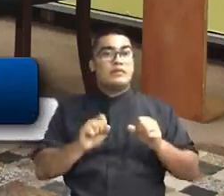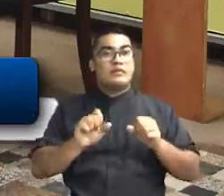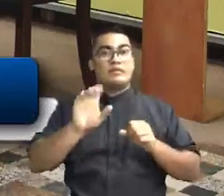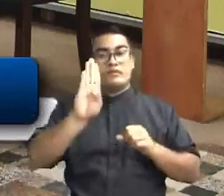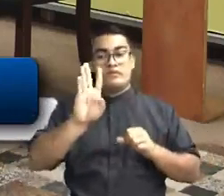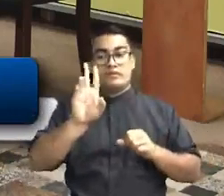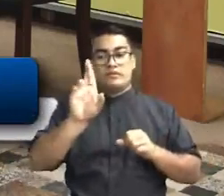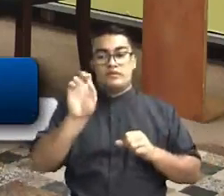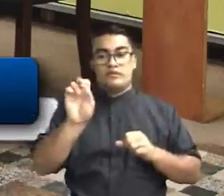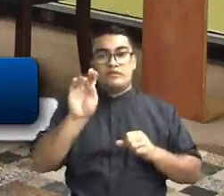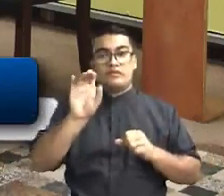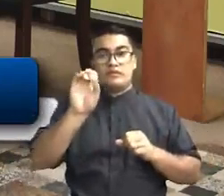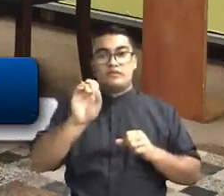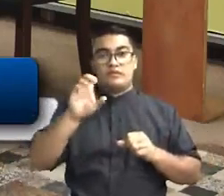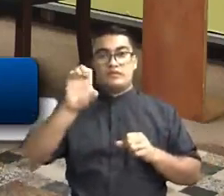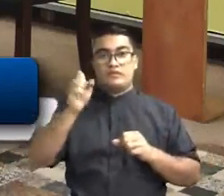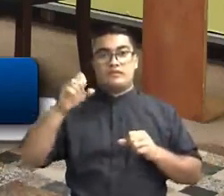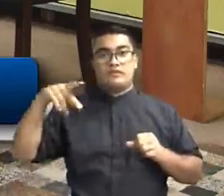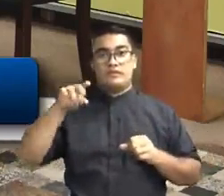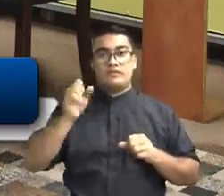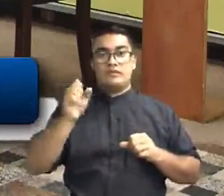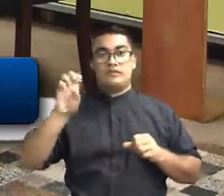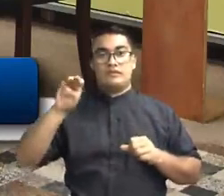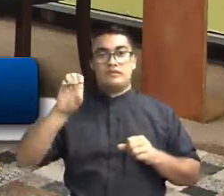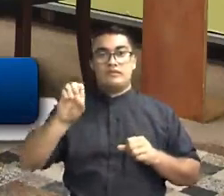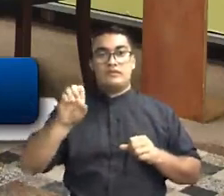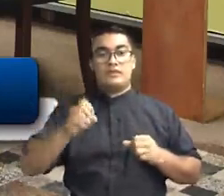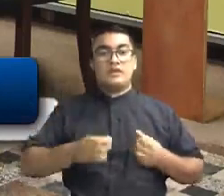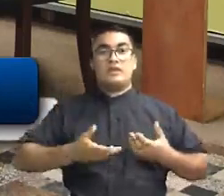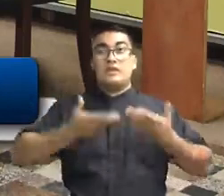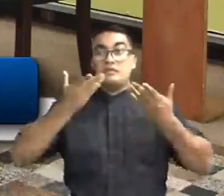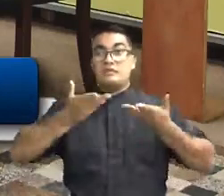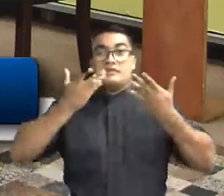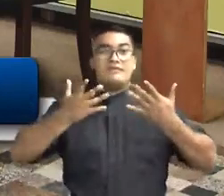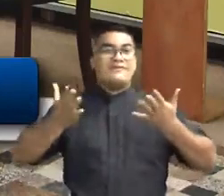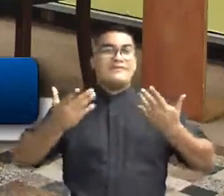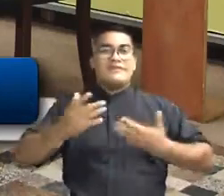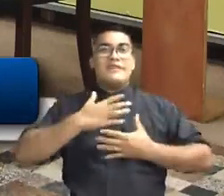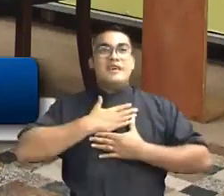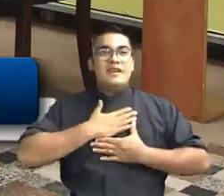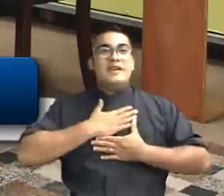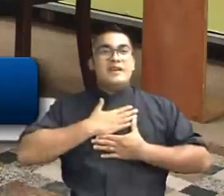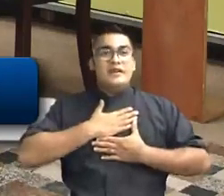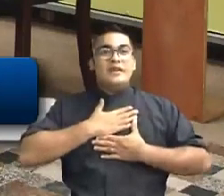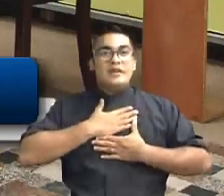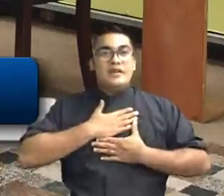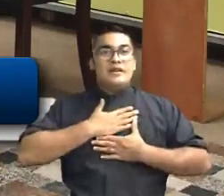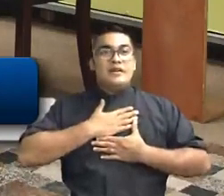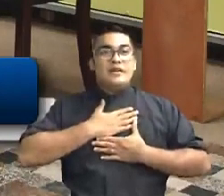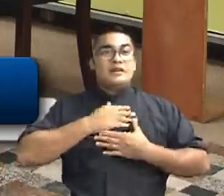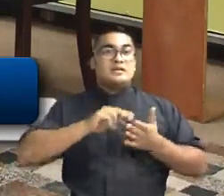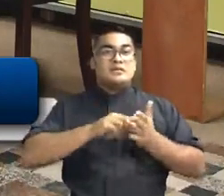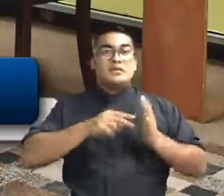severo, que se cierra totalmente el bronquio y no hay entrada de aire. Y eso nos lleva a una parada